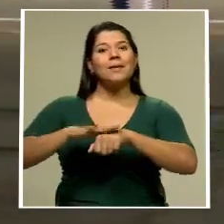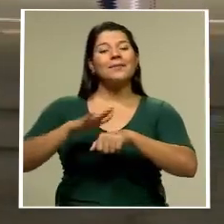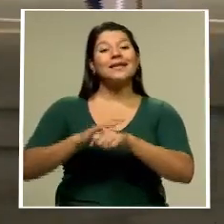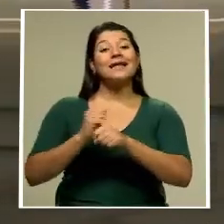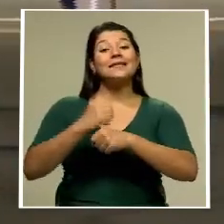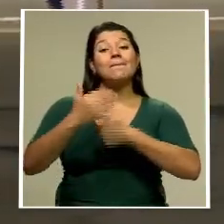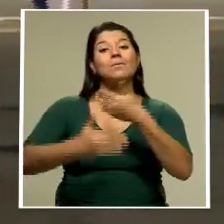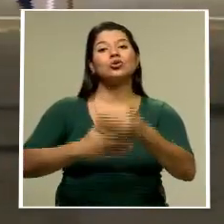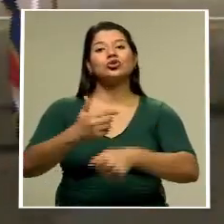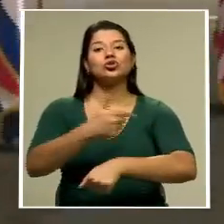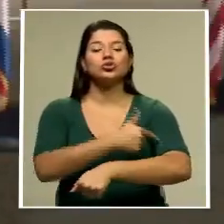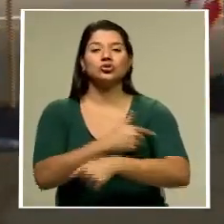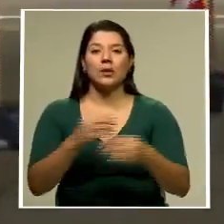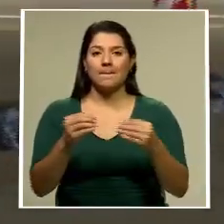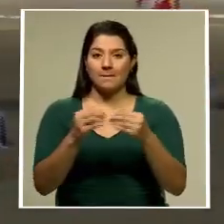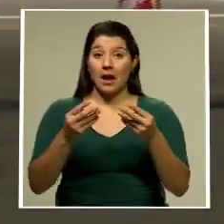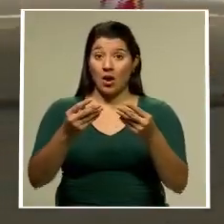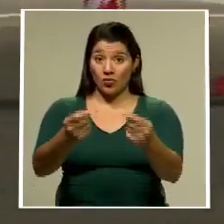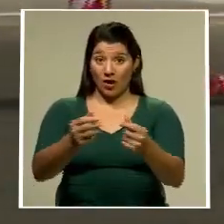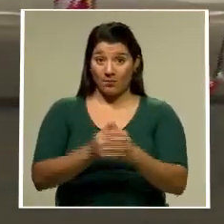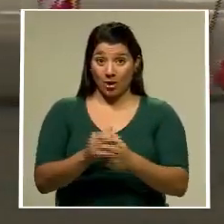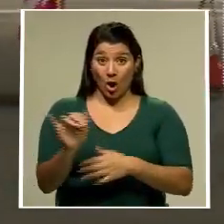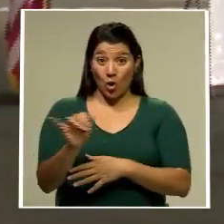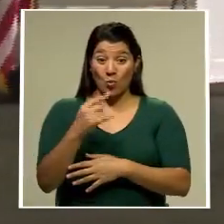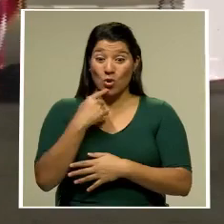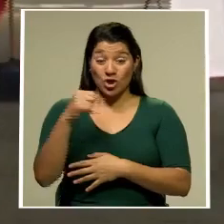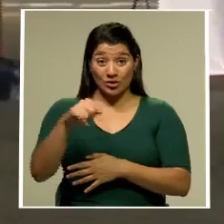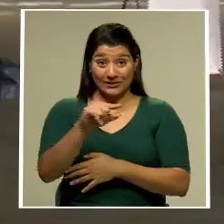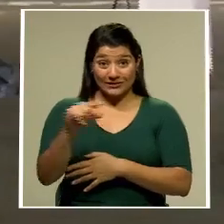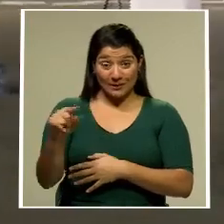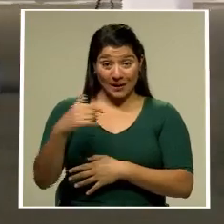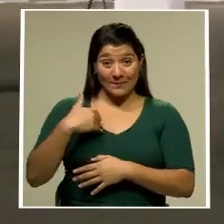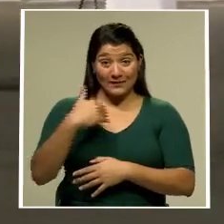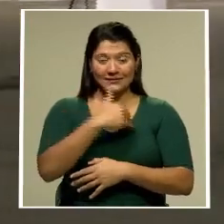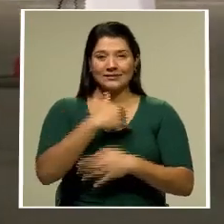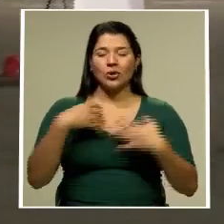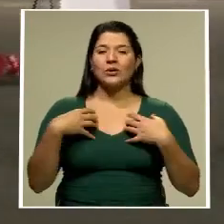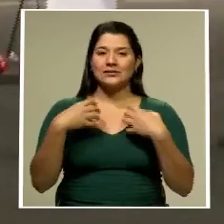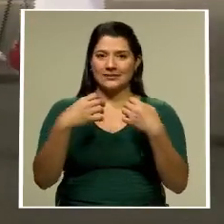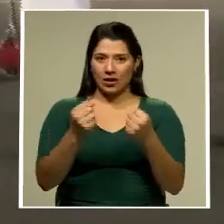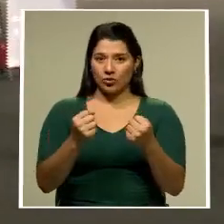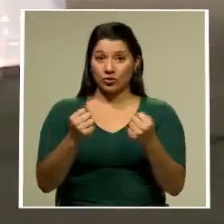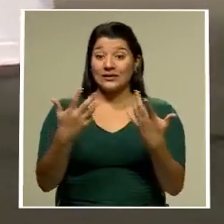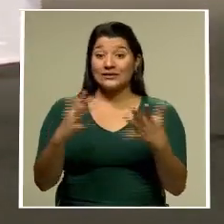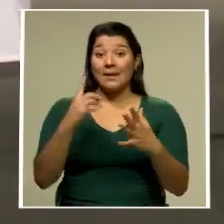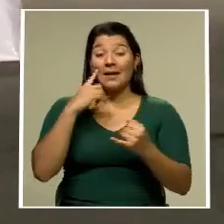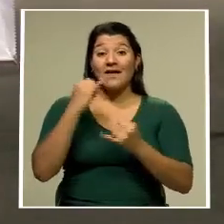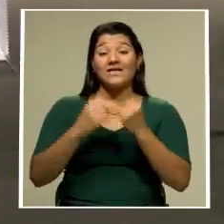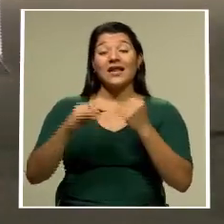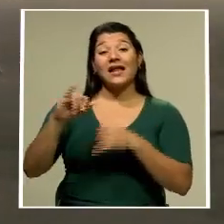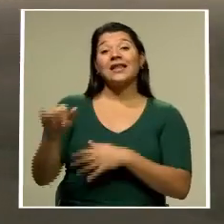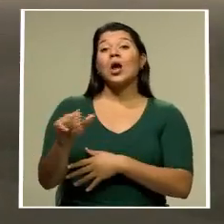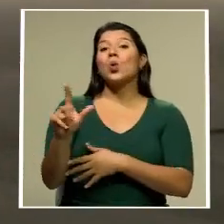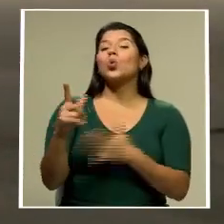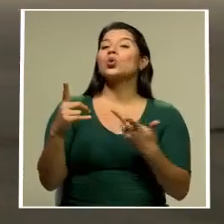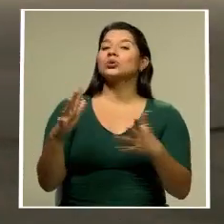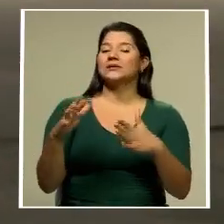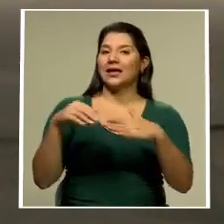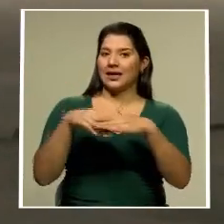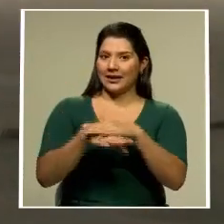vacunación que, como lo mencionaba esta semana el Ministerio de Salud, ya para finales de julio estarían